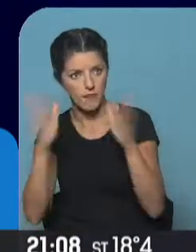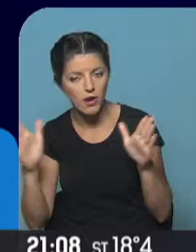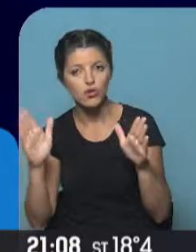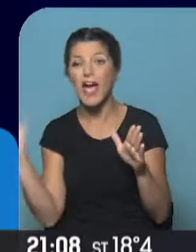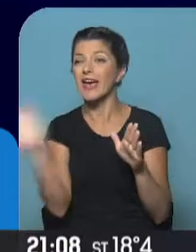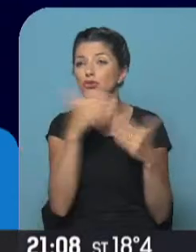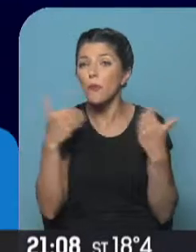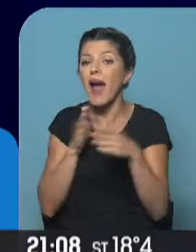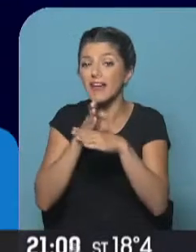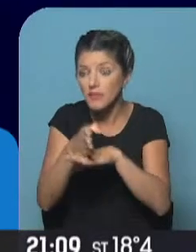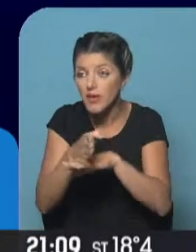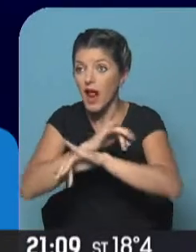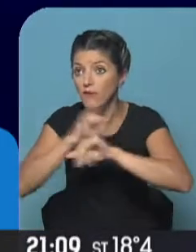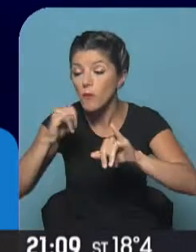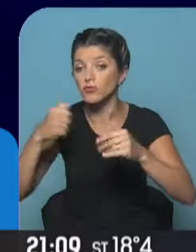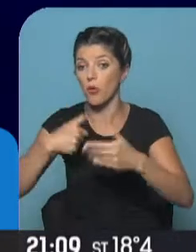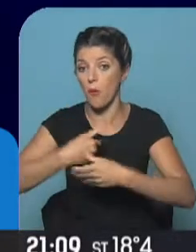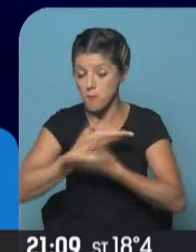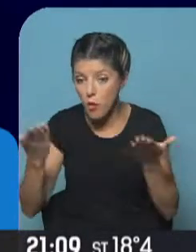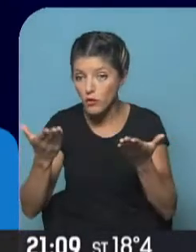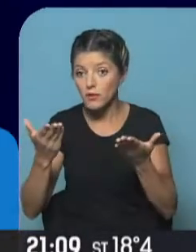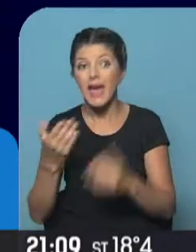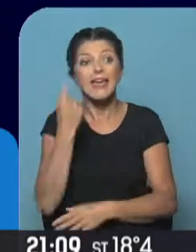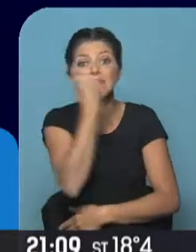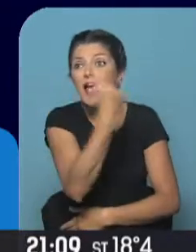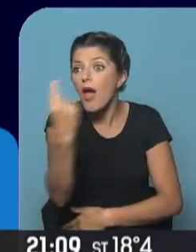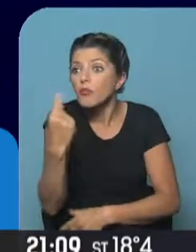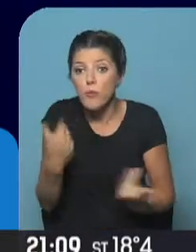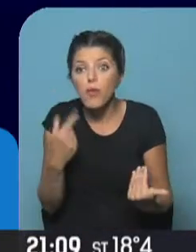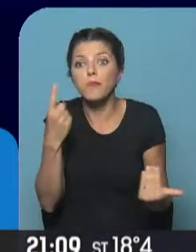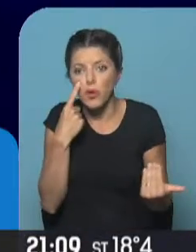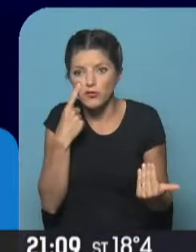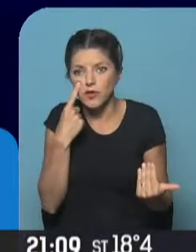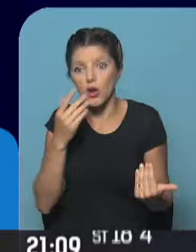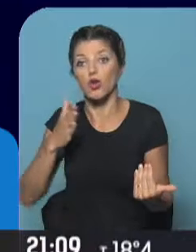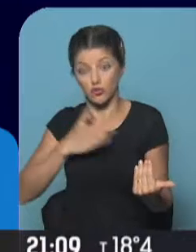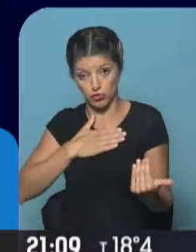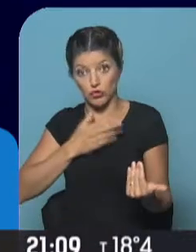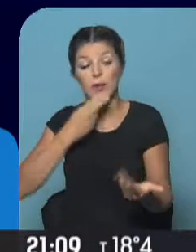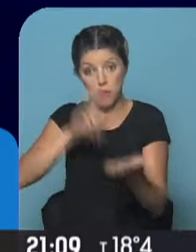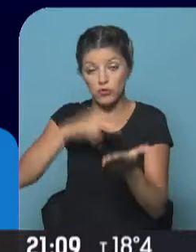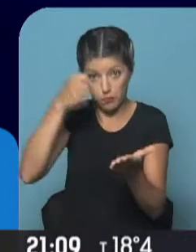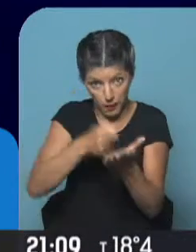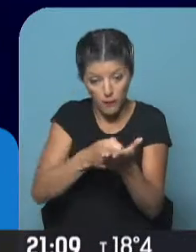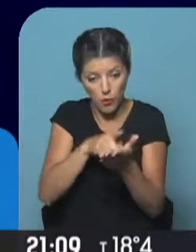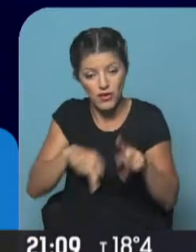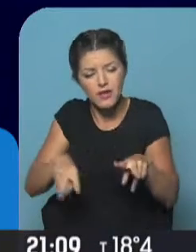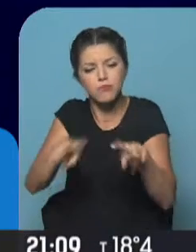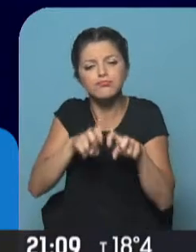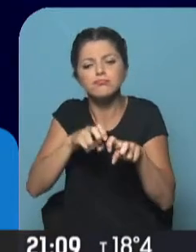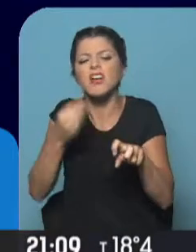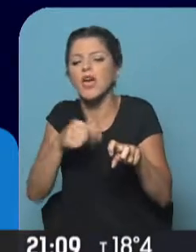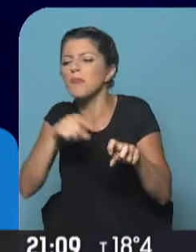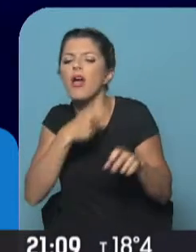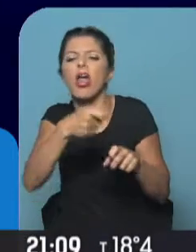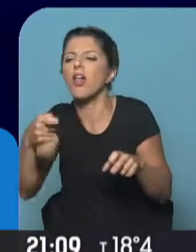y que cada argentino sepa qué se hace hasta con el último peso de impuestos que todos pagamos. Esa es la forma que